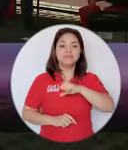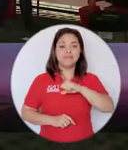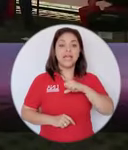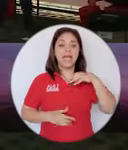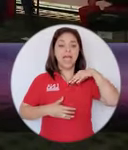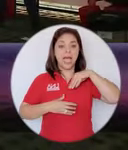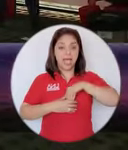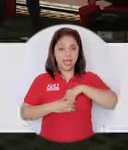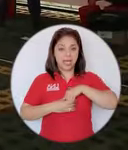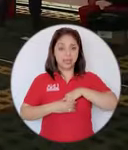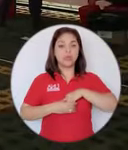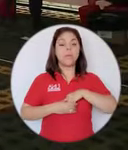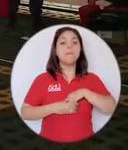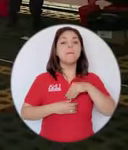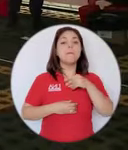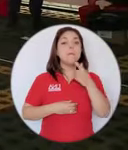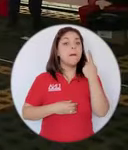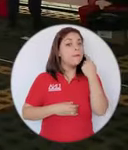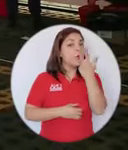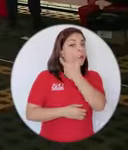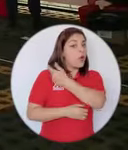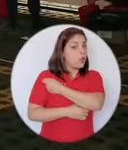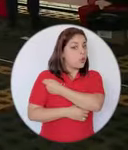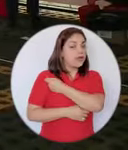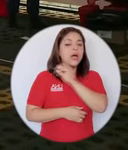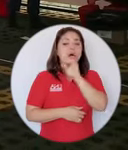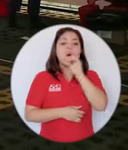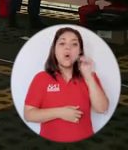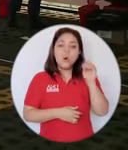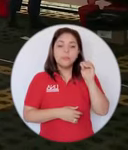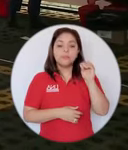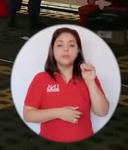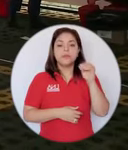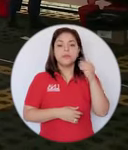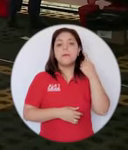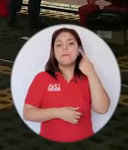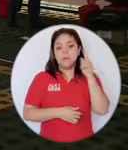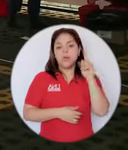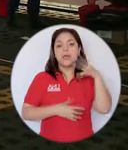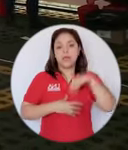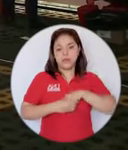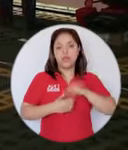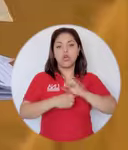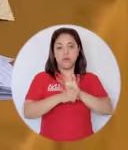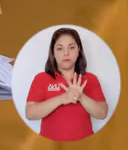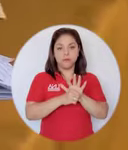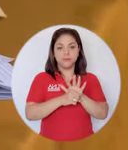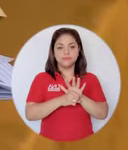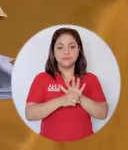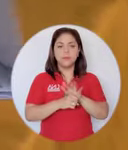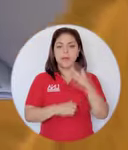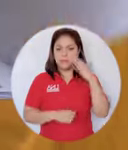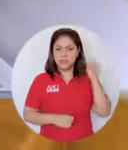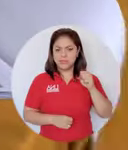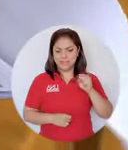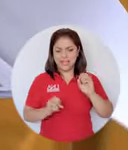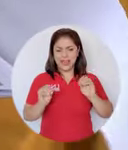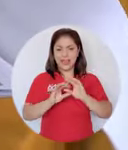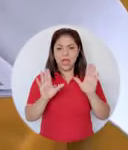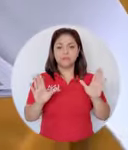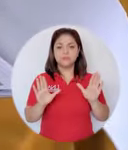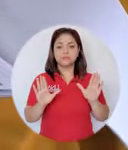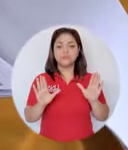laboratorio, de poder determinar si es una huella inducida por la vacuna o si es una huella inducida por el paso del virus.